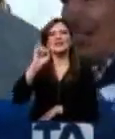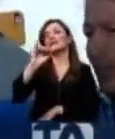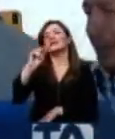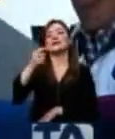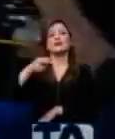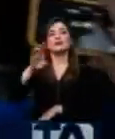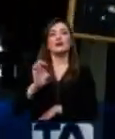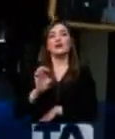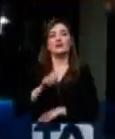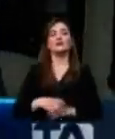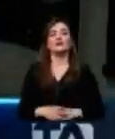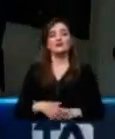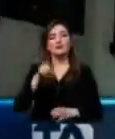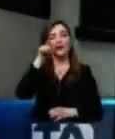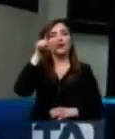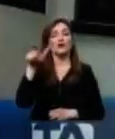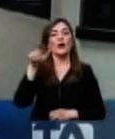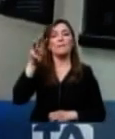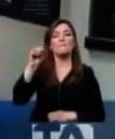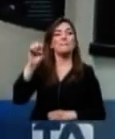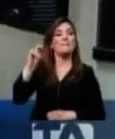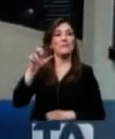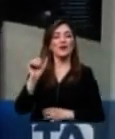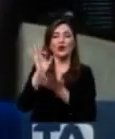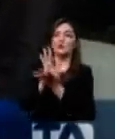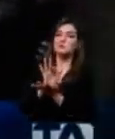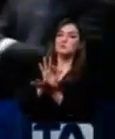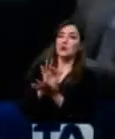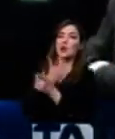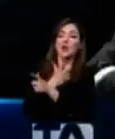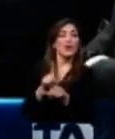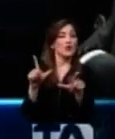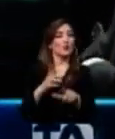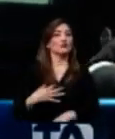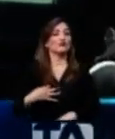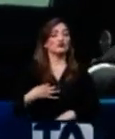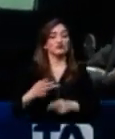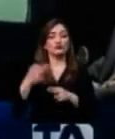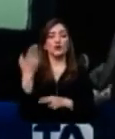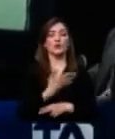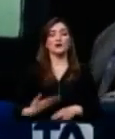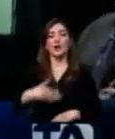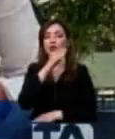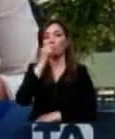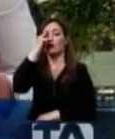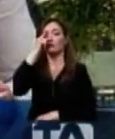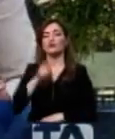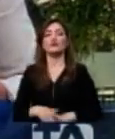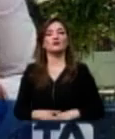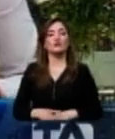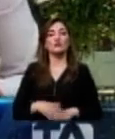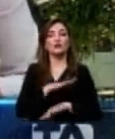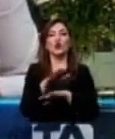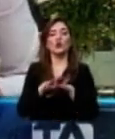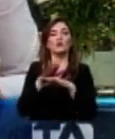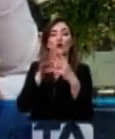diligencia reservada la fiscal jimena mena tomó la declaración libre y voluntaria del ex mandatario rafael correa quien habló a